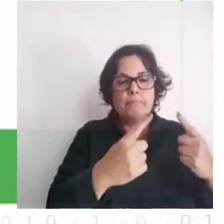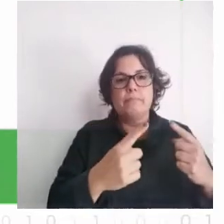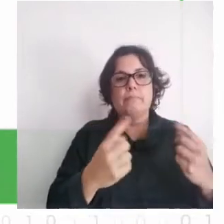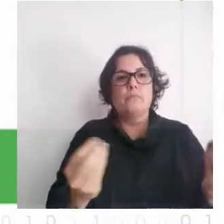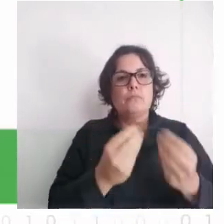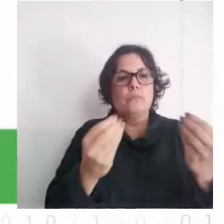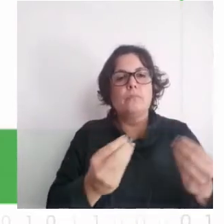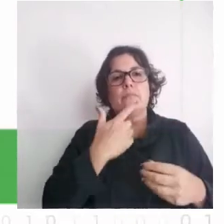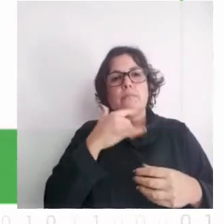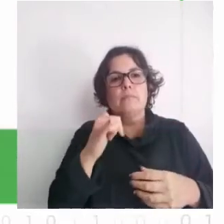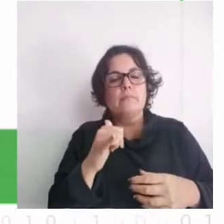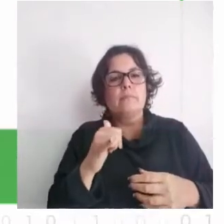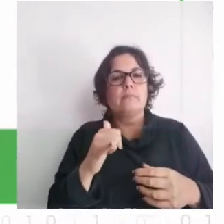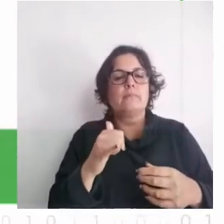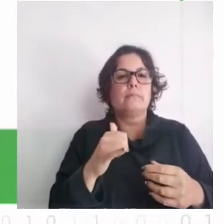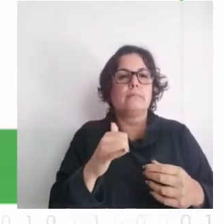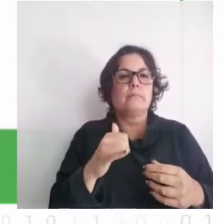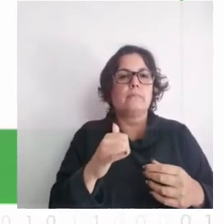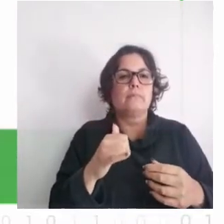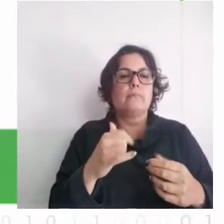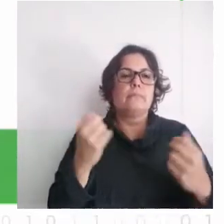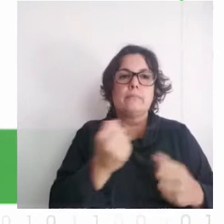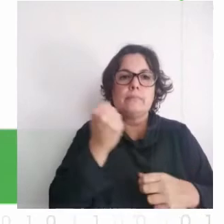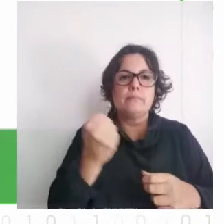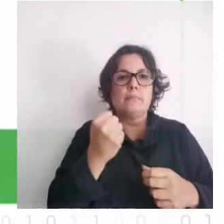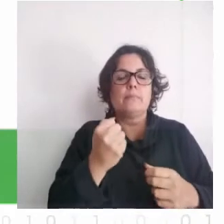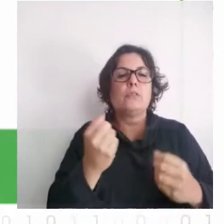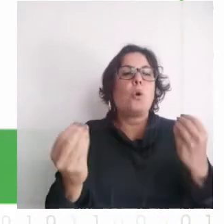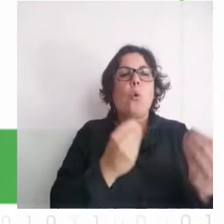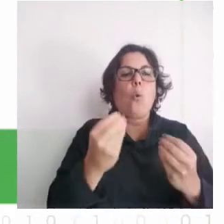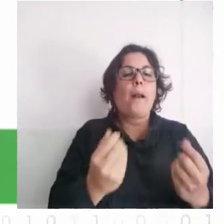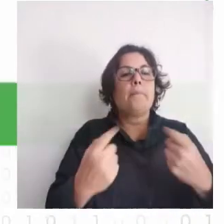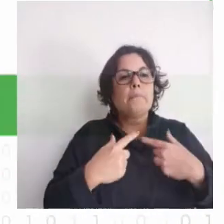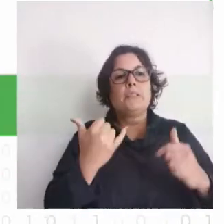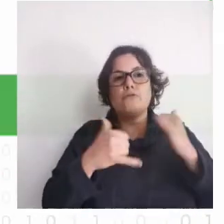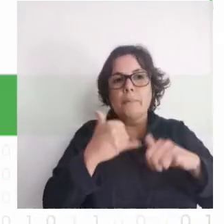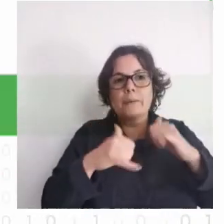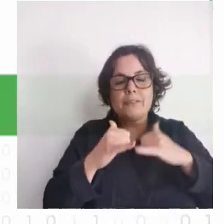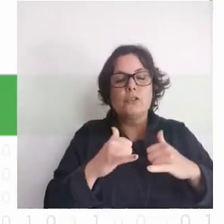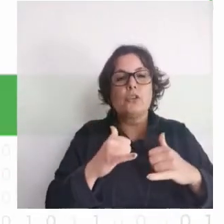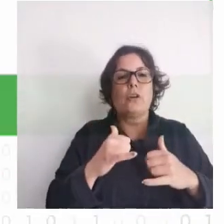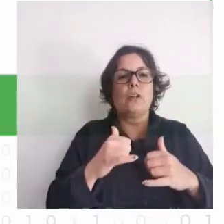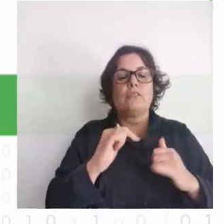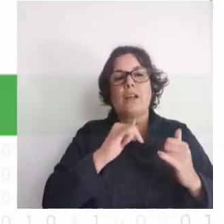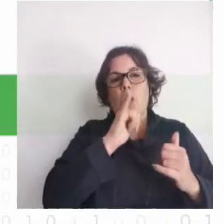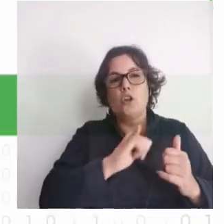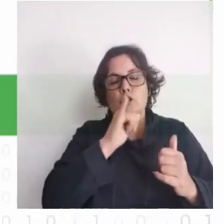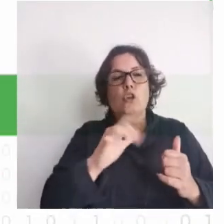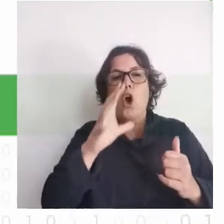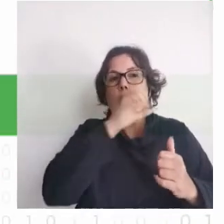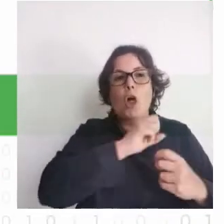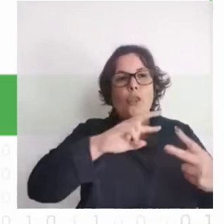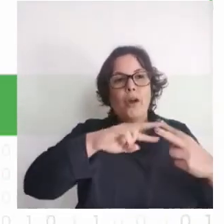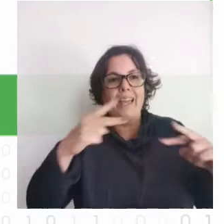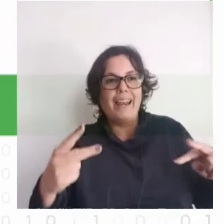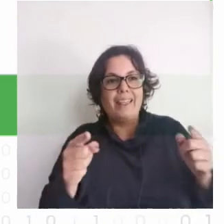un poquito más pesados, pero bueno, lo importante es cuál es mi información. Dolores ya les contó sobre el código genético, y en